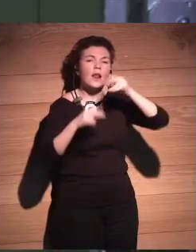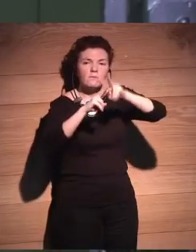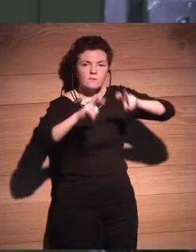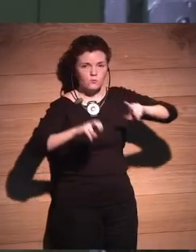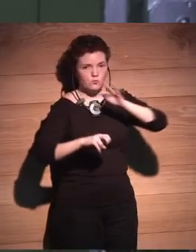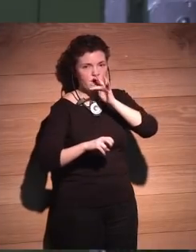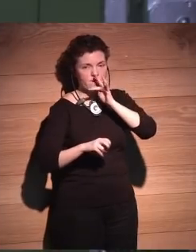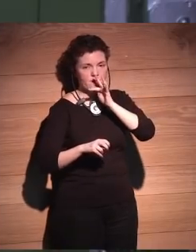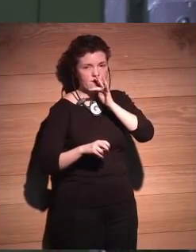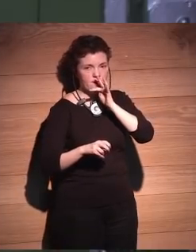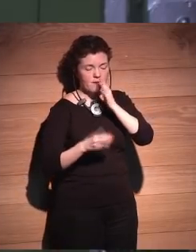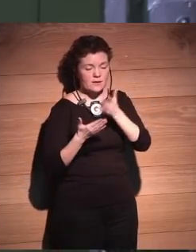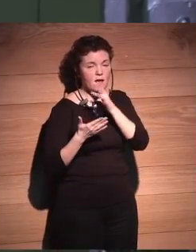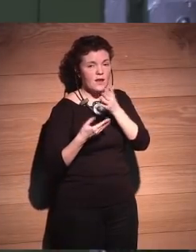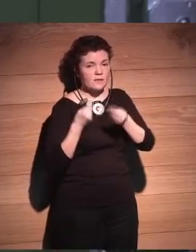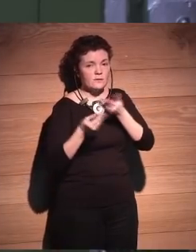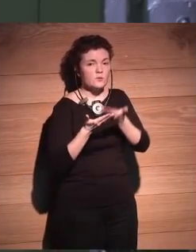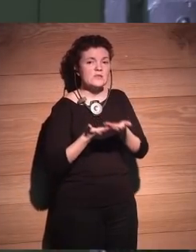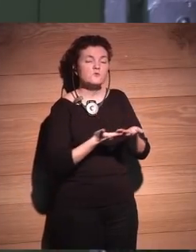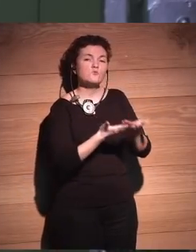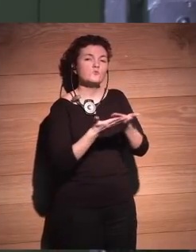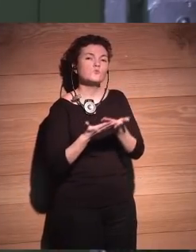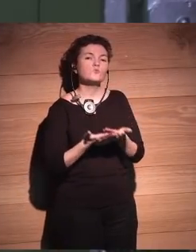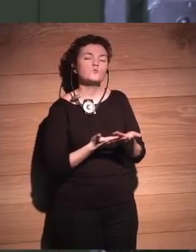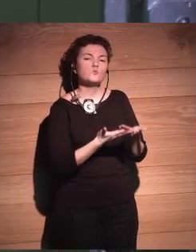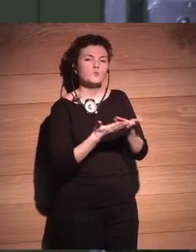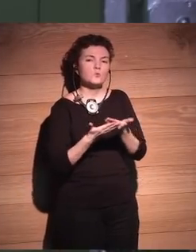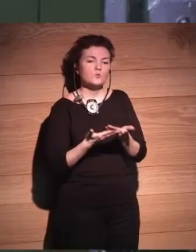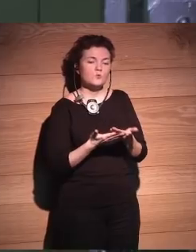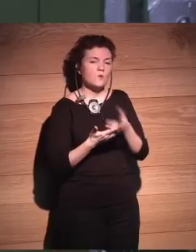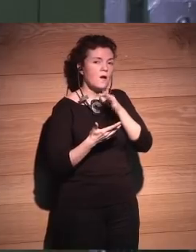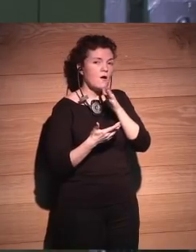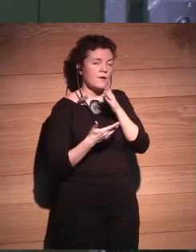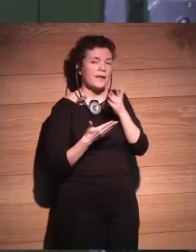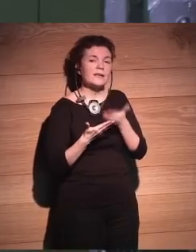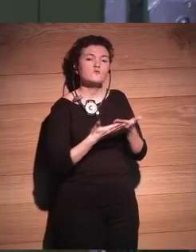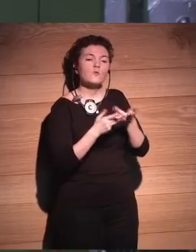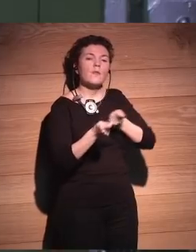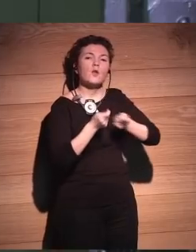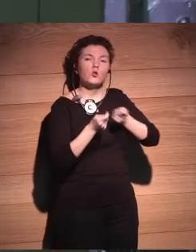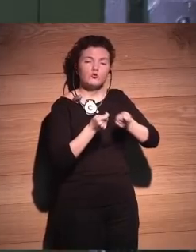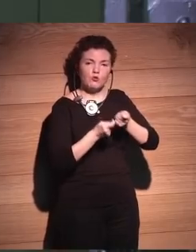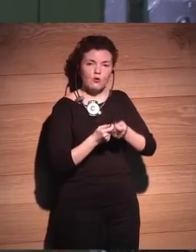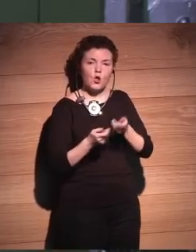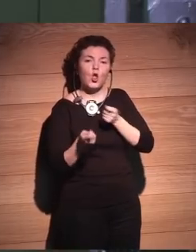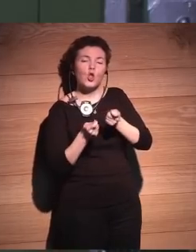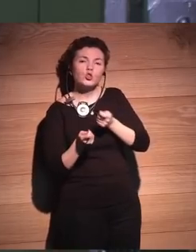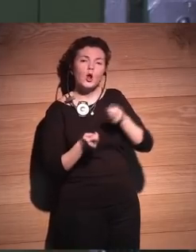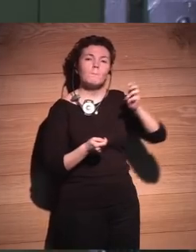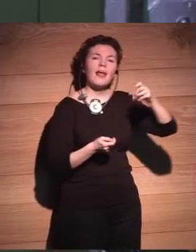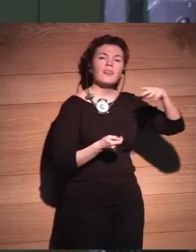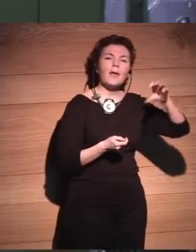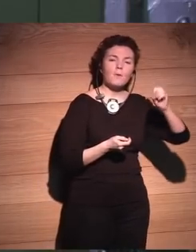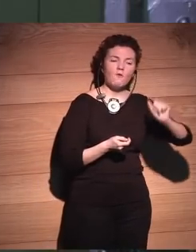investigando en este momento en el estudio que estamos haciendo con un estudio de control placebo, y hay